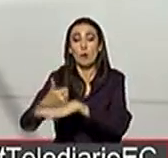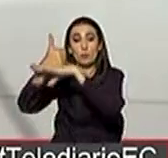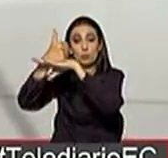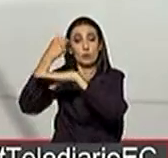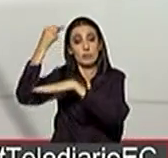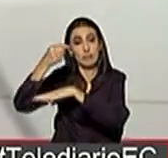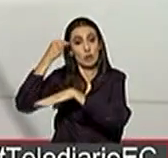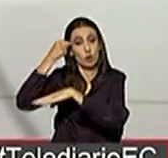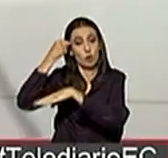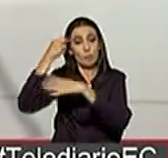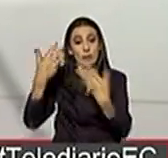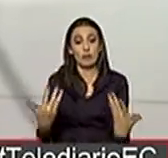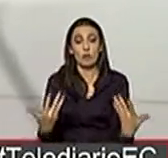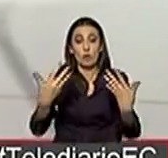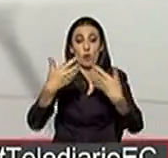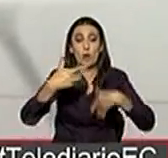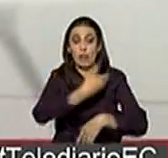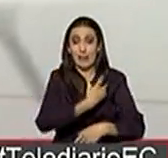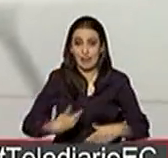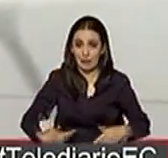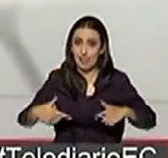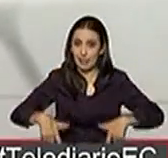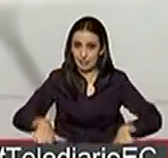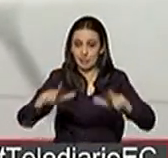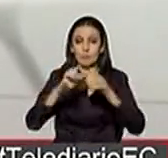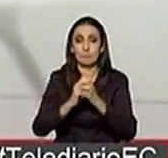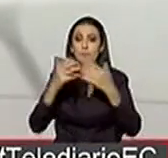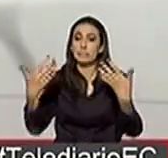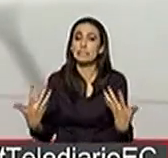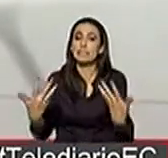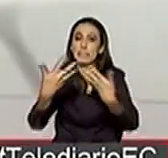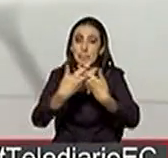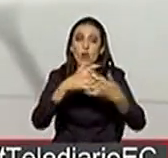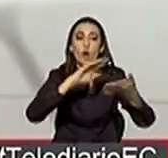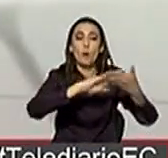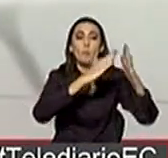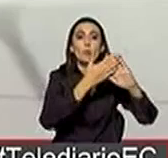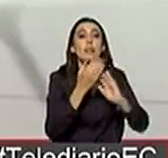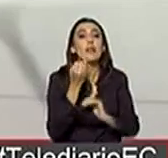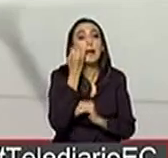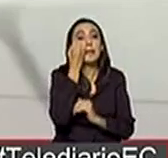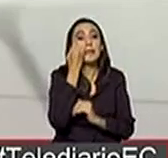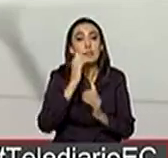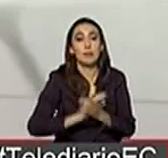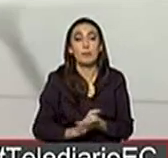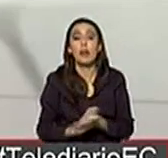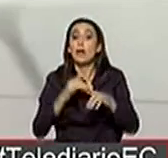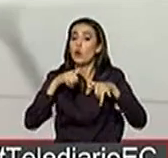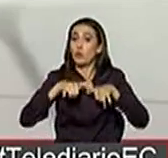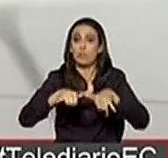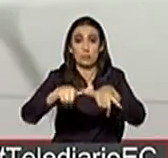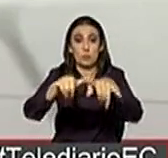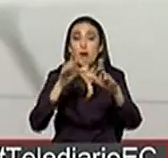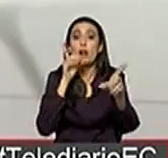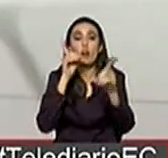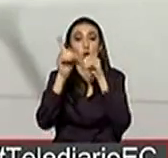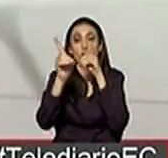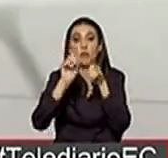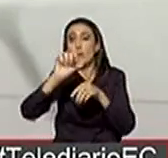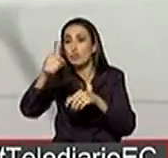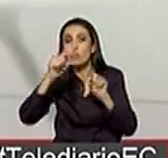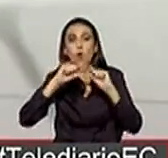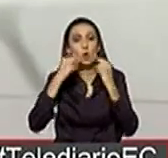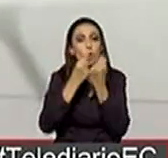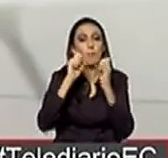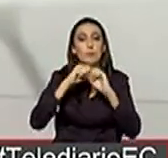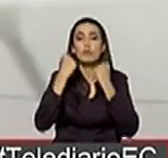del gobierno nacional encabezado por el presidente de la república y el movimiento indígena en nuestro y entendemos que los diálogos continuarán también con otros sectores